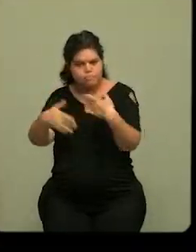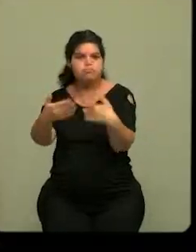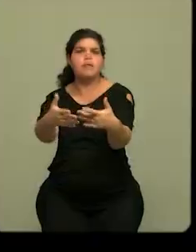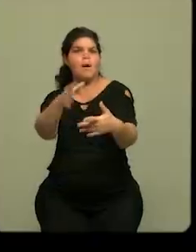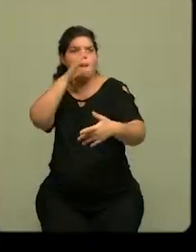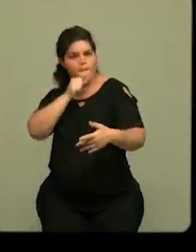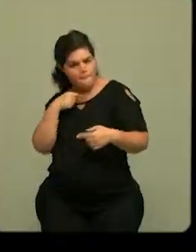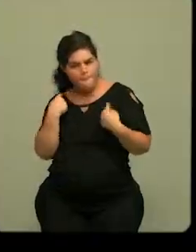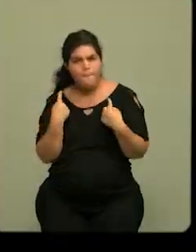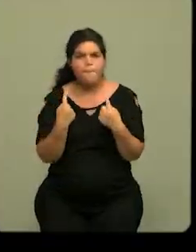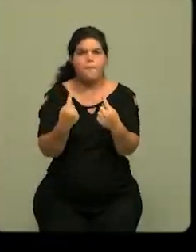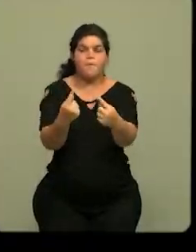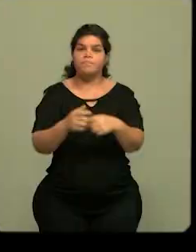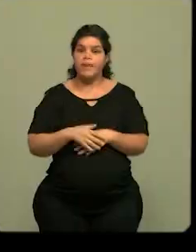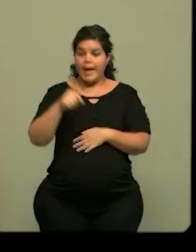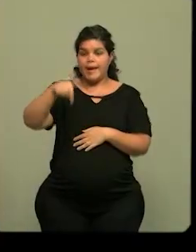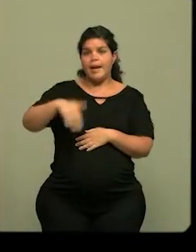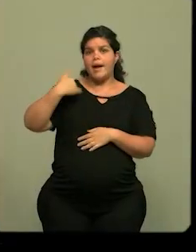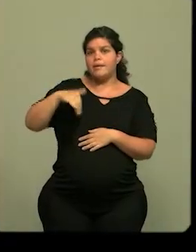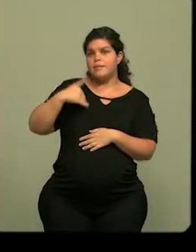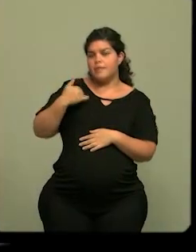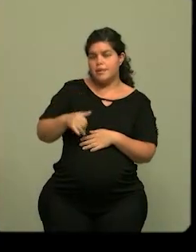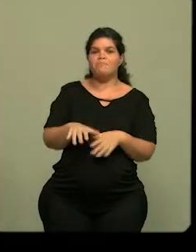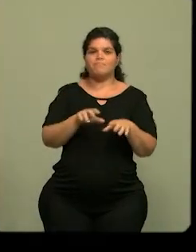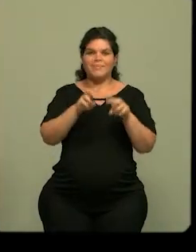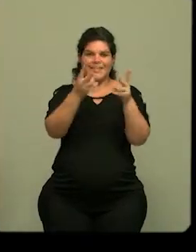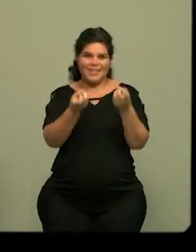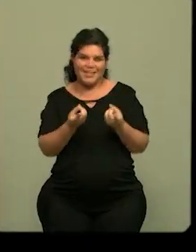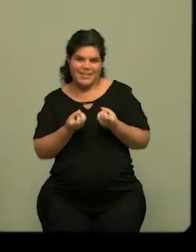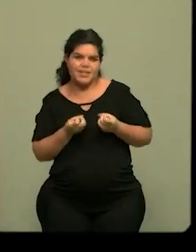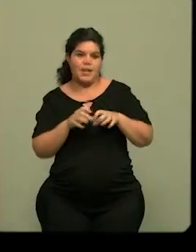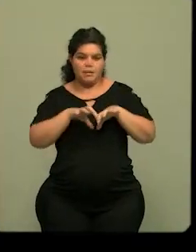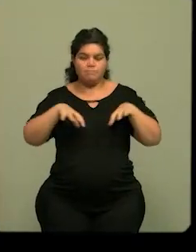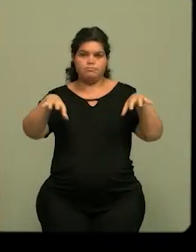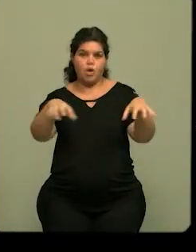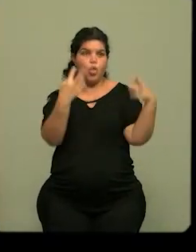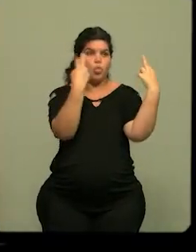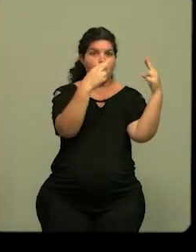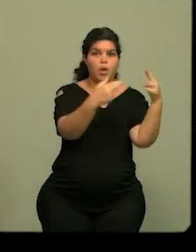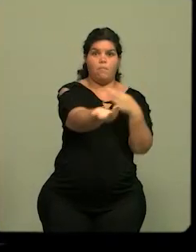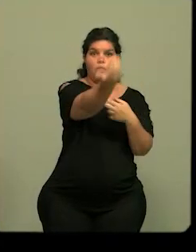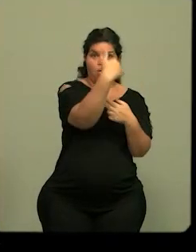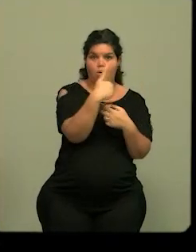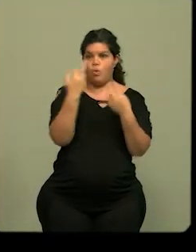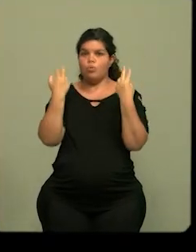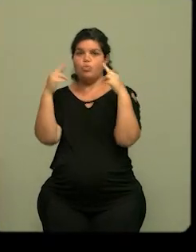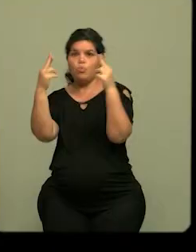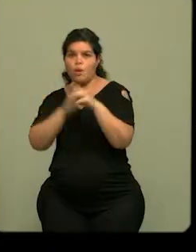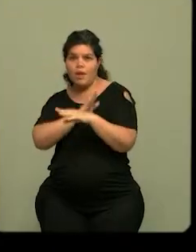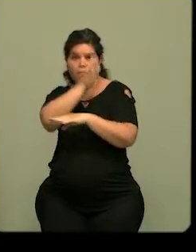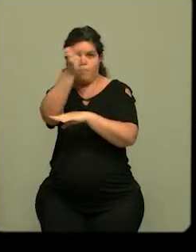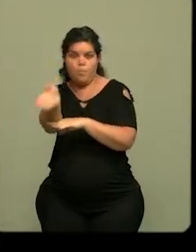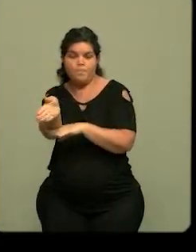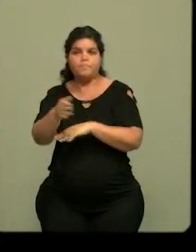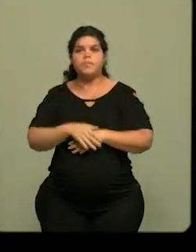en Argentina, primero debemos diferenciar entre turismo emisivo y receptivo, analizar el impacto que genera en la economía